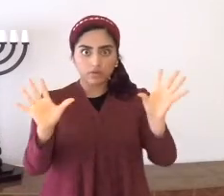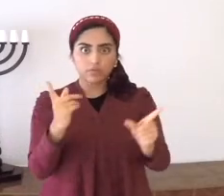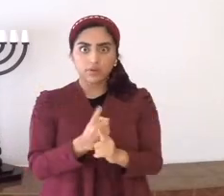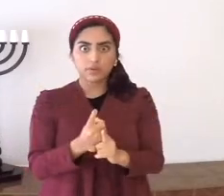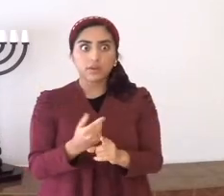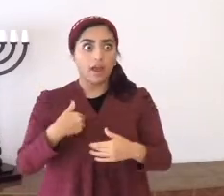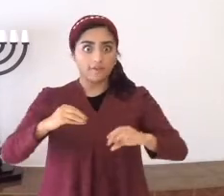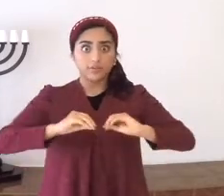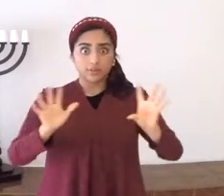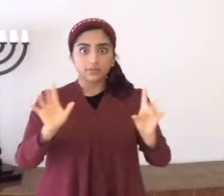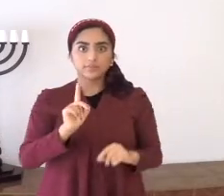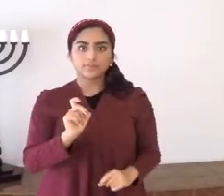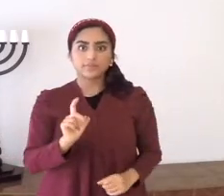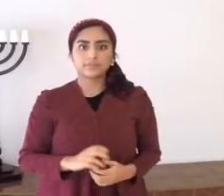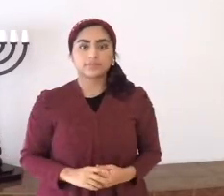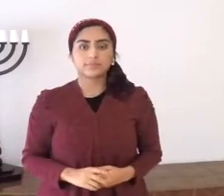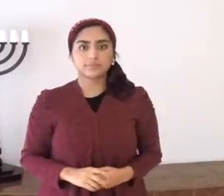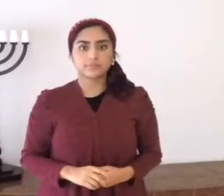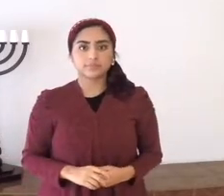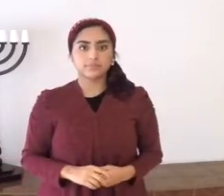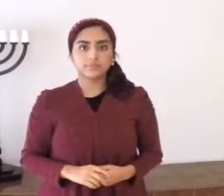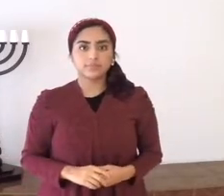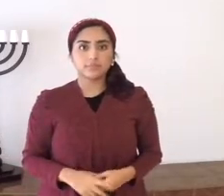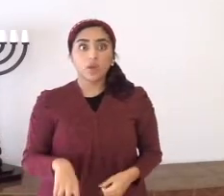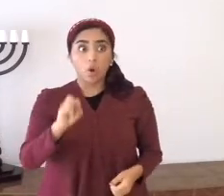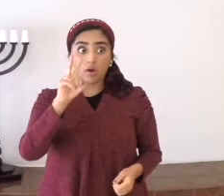¿Está claro? ¿Está claro?